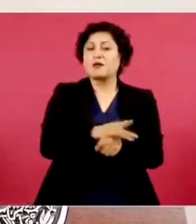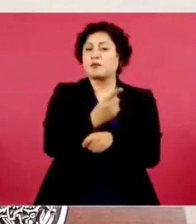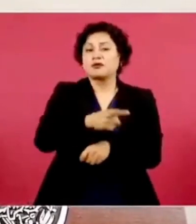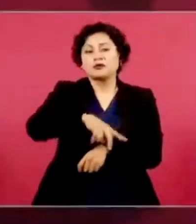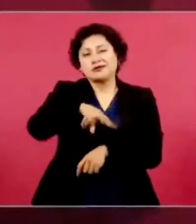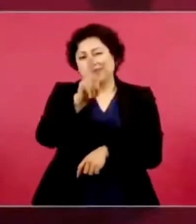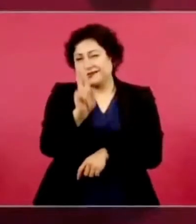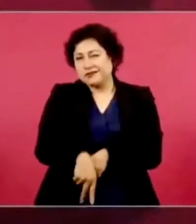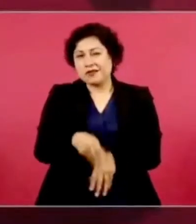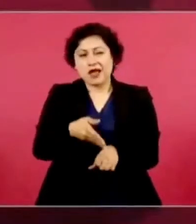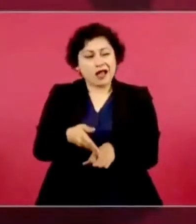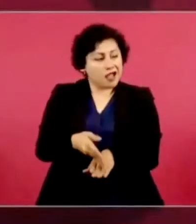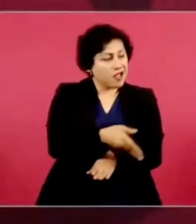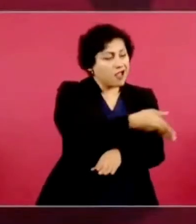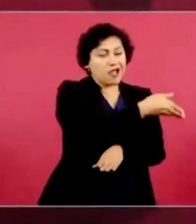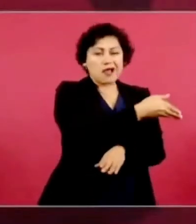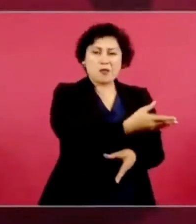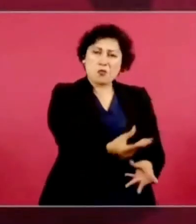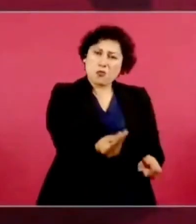el